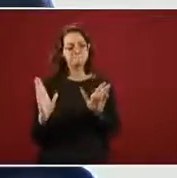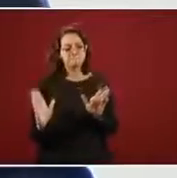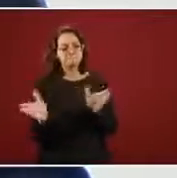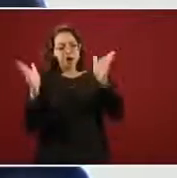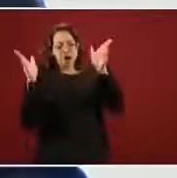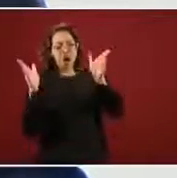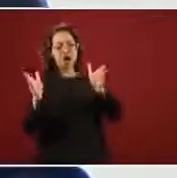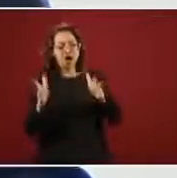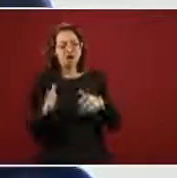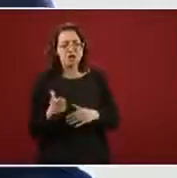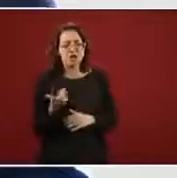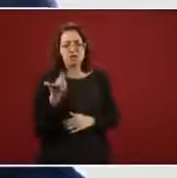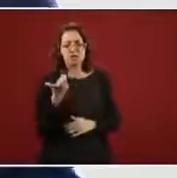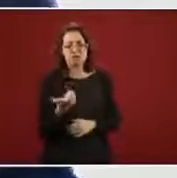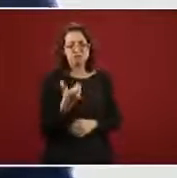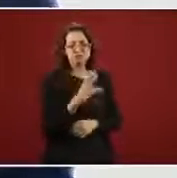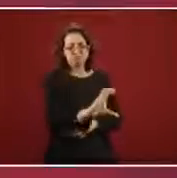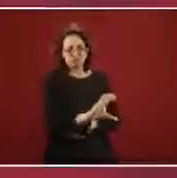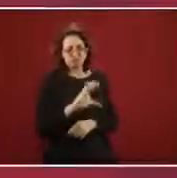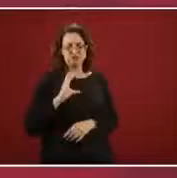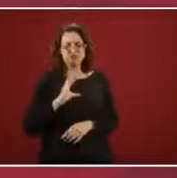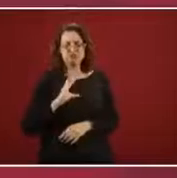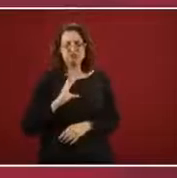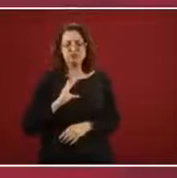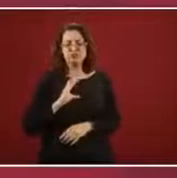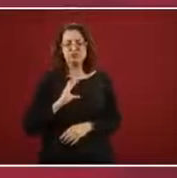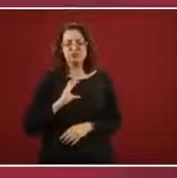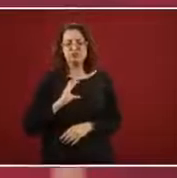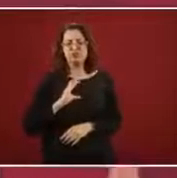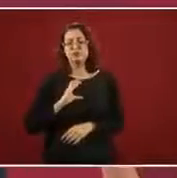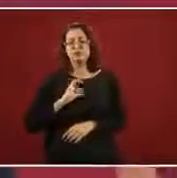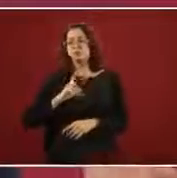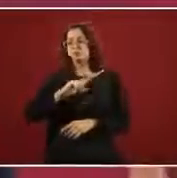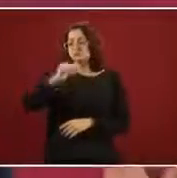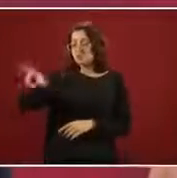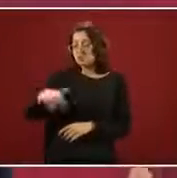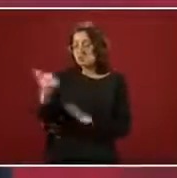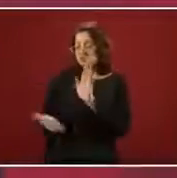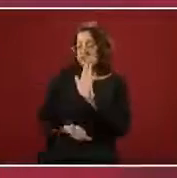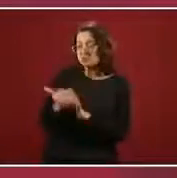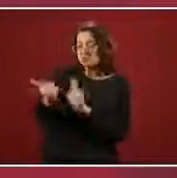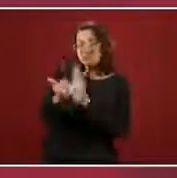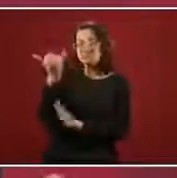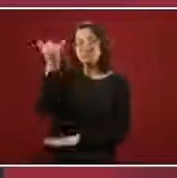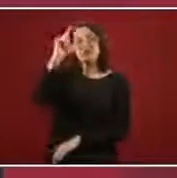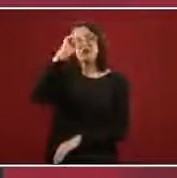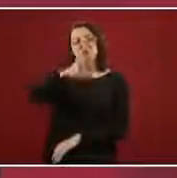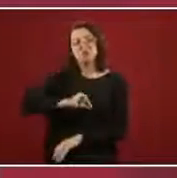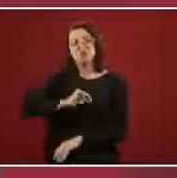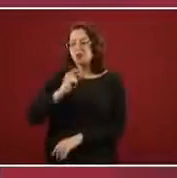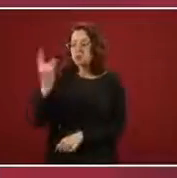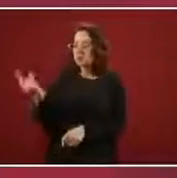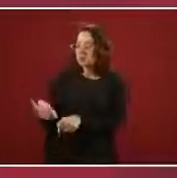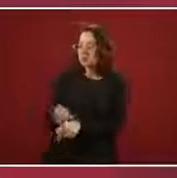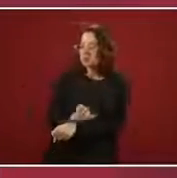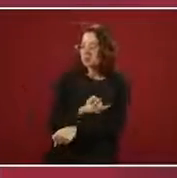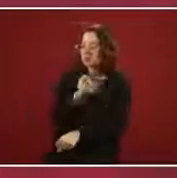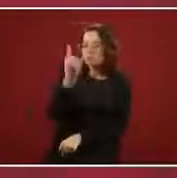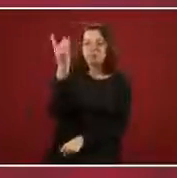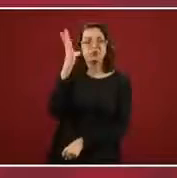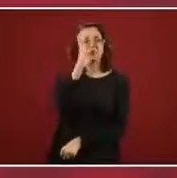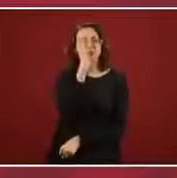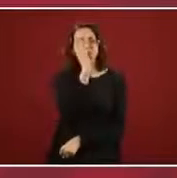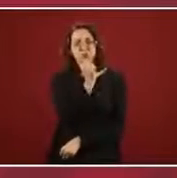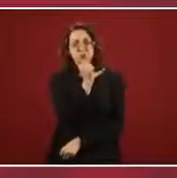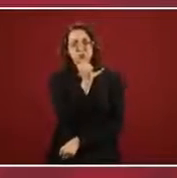sacarle dinero al presupuesto, que su capacidad constructiva y su capacidad